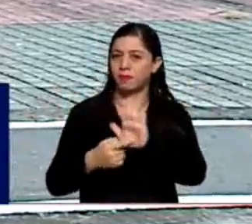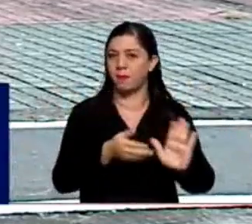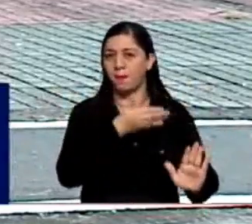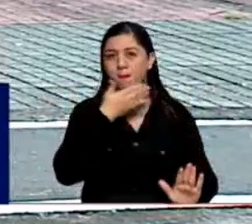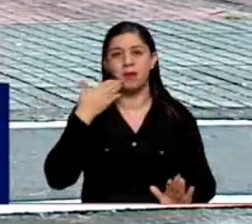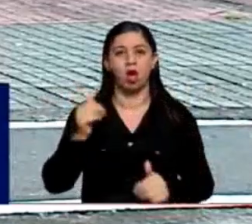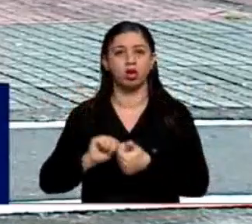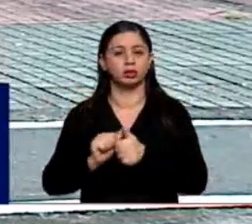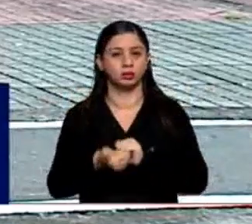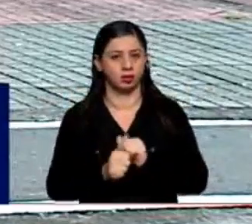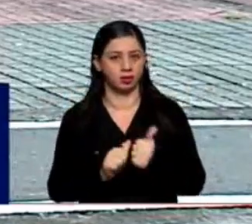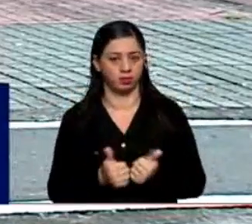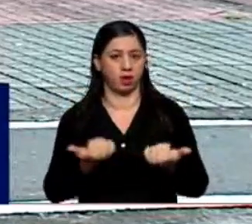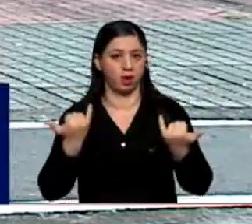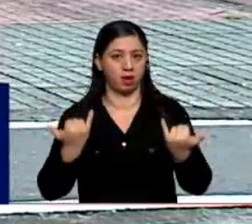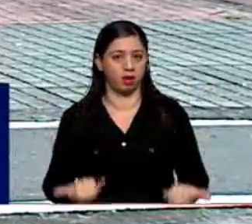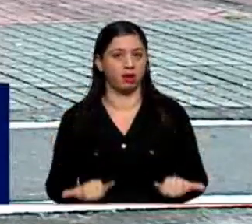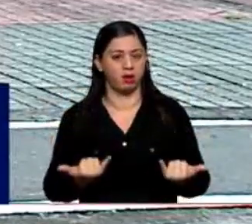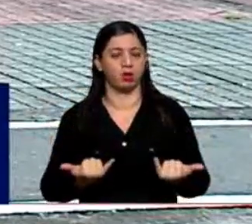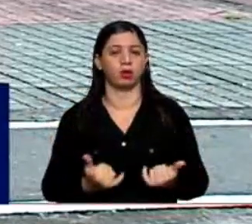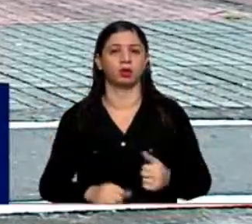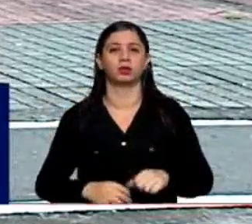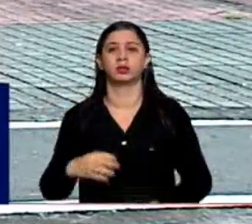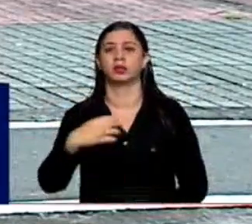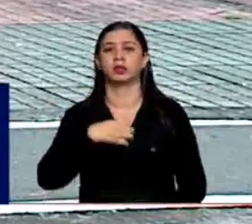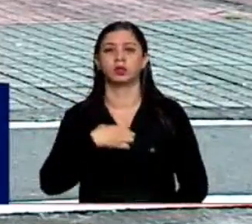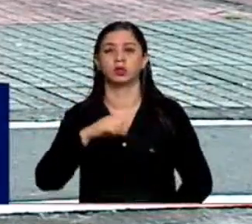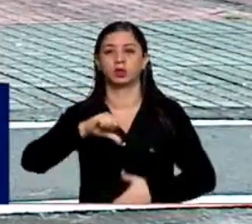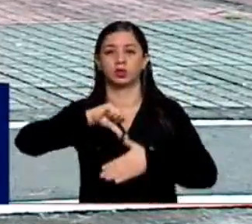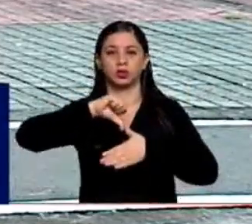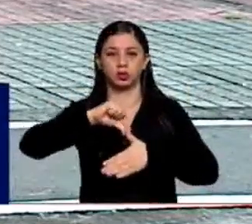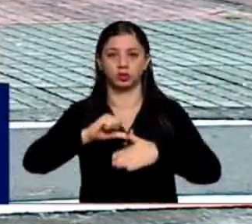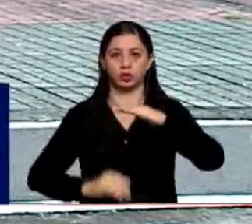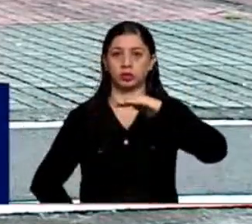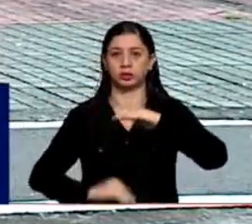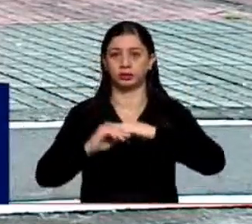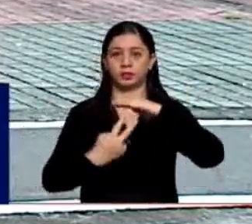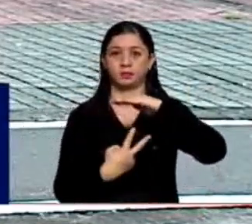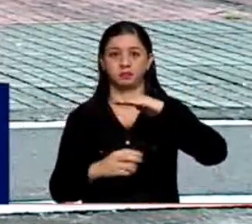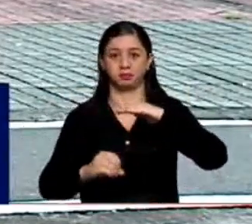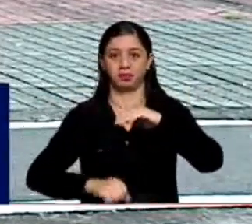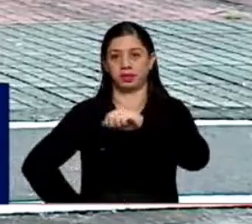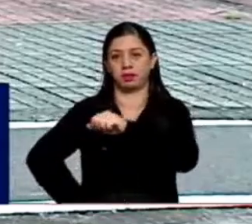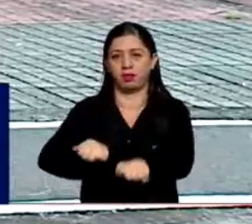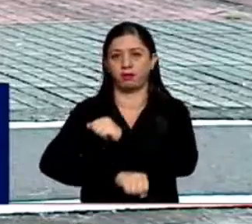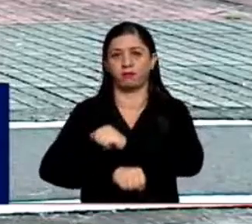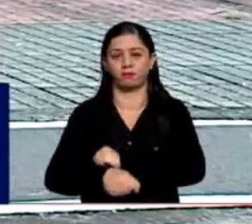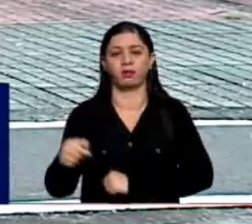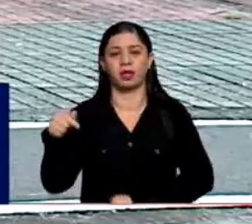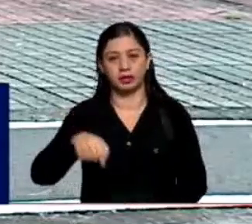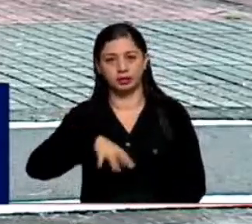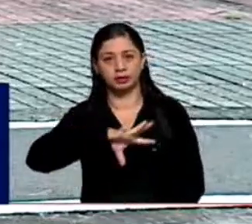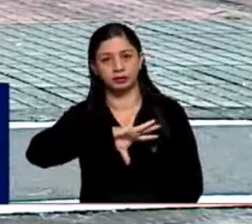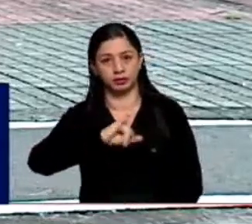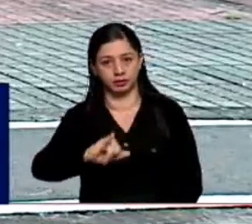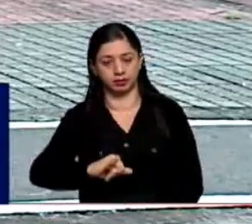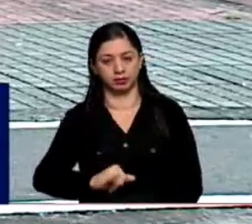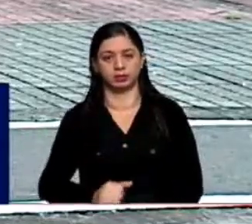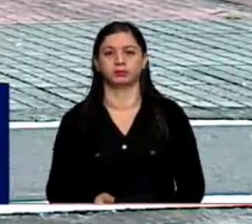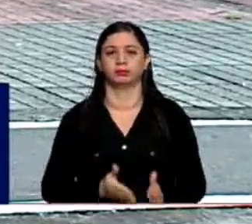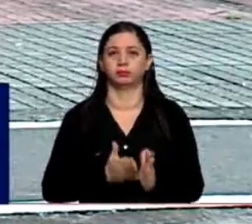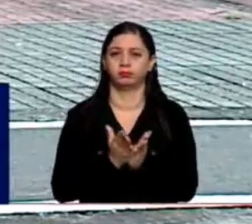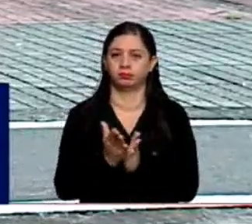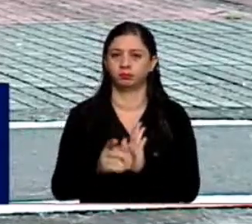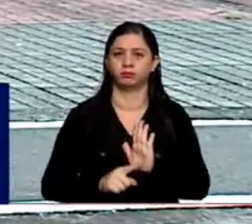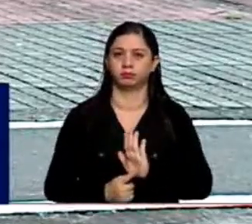eventos deportivos. Esta vez es el Campeonato Sudamericano Sub-20 de fútbol que acogerá la capital Vallecaucana. A